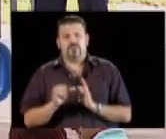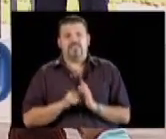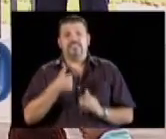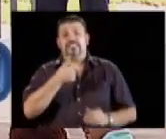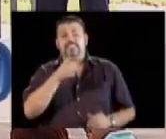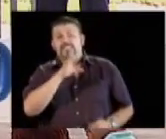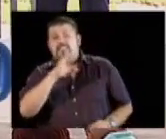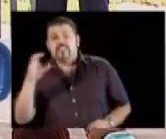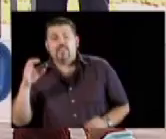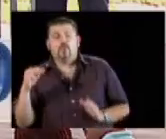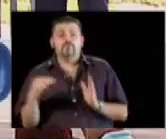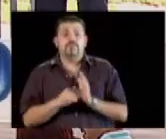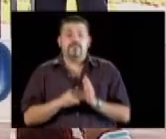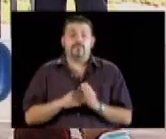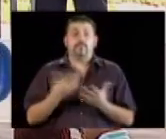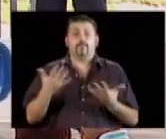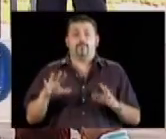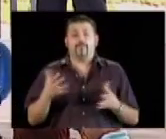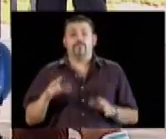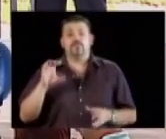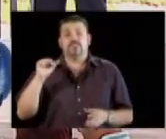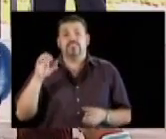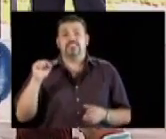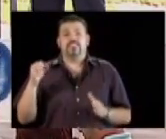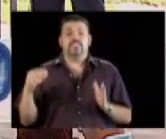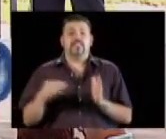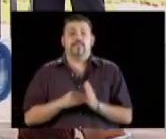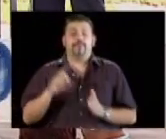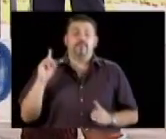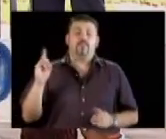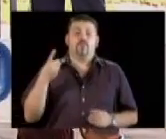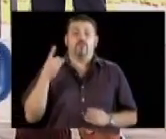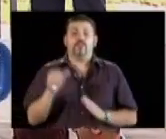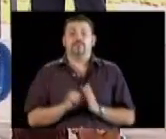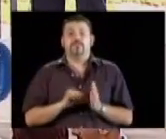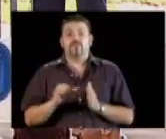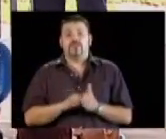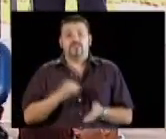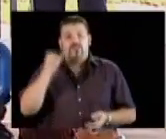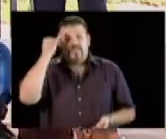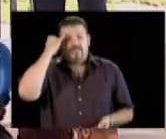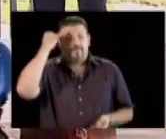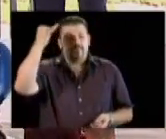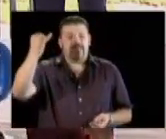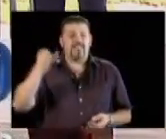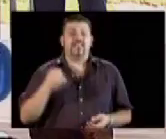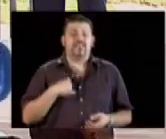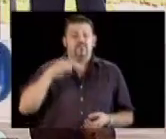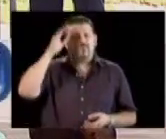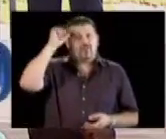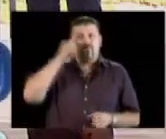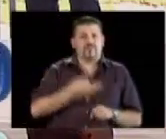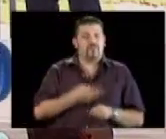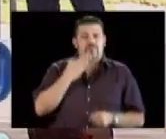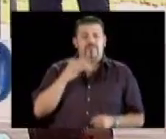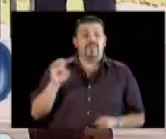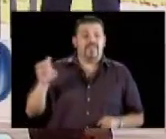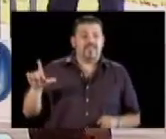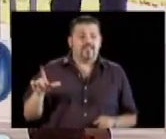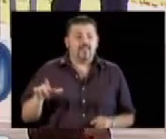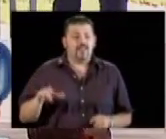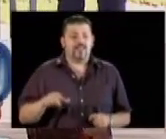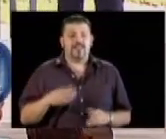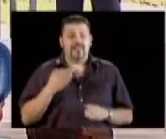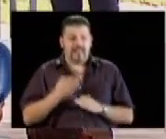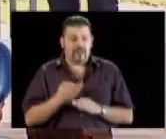más o menos como 70 mil dólares mensuales lo que está ganando. Así es que imagínense, yo me acuerdo de él muy bien. Así como lo ven ahorita,